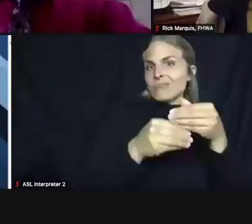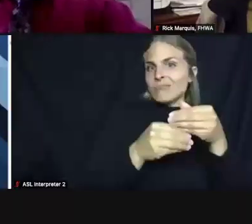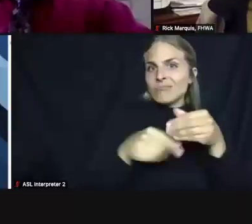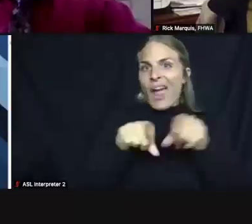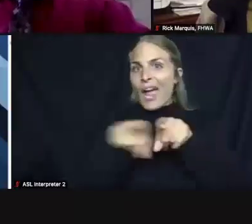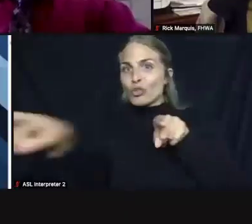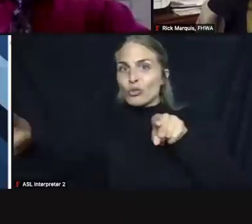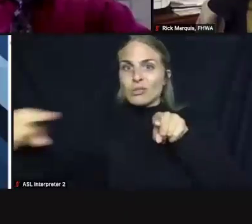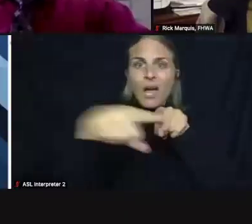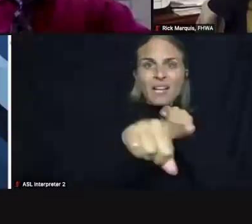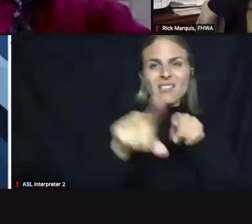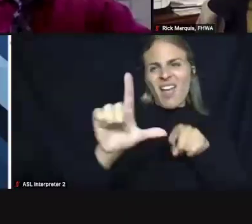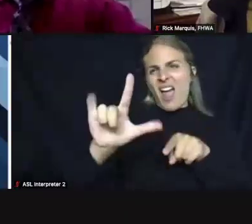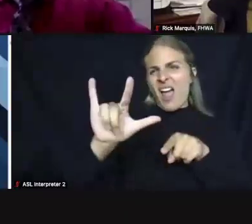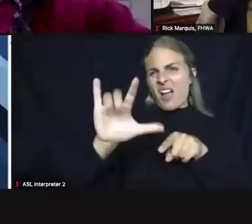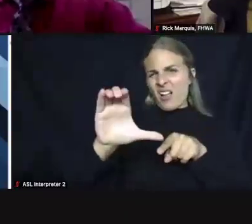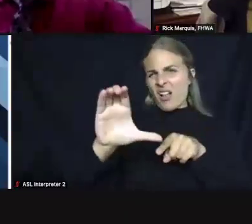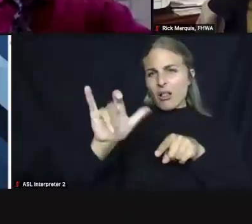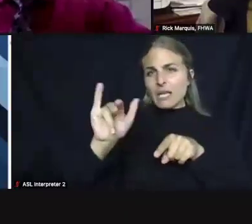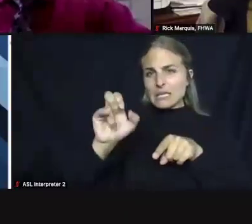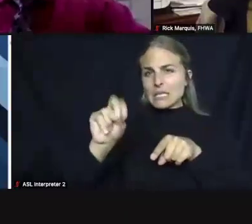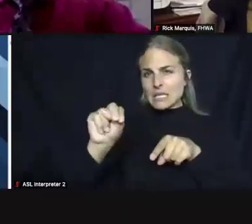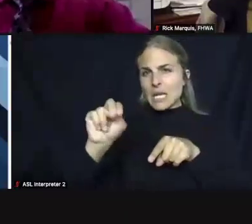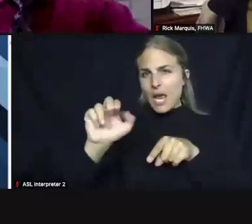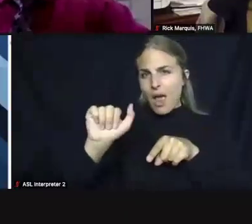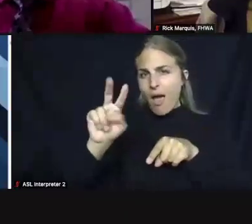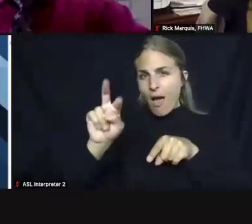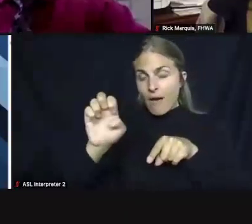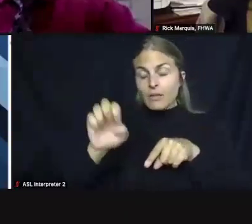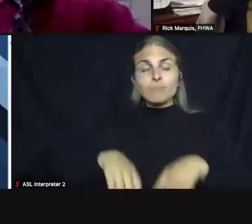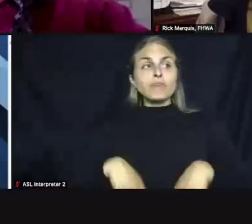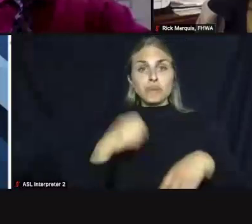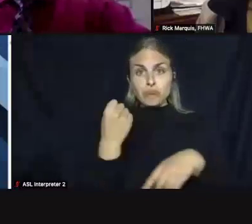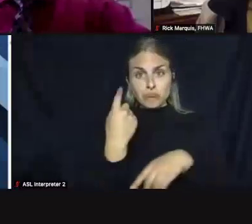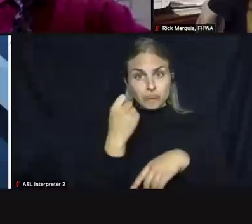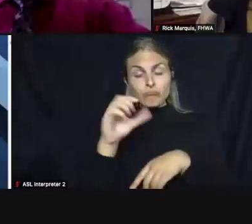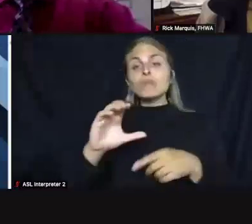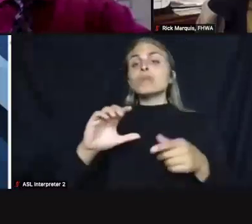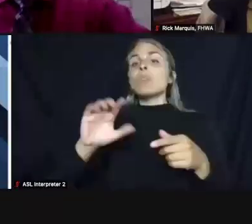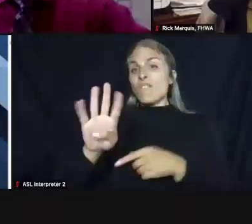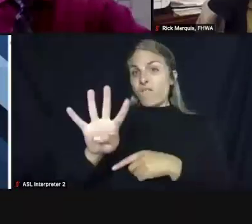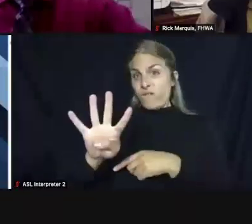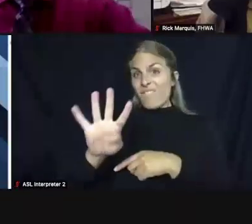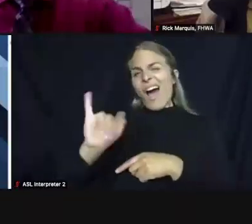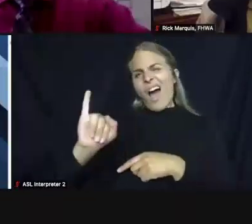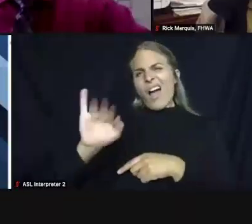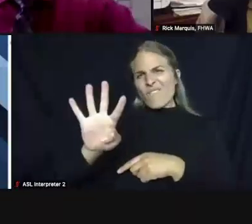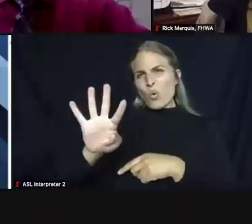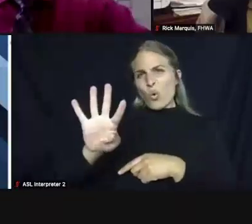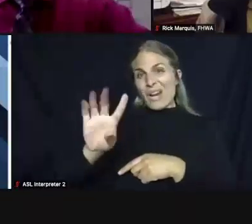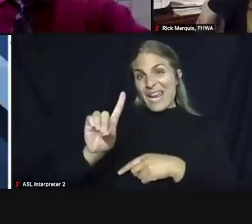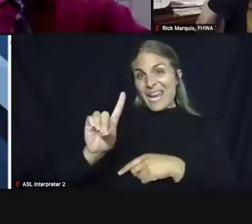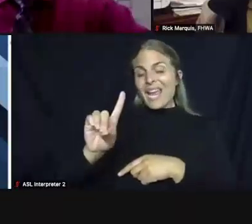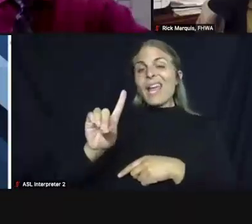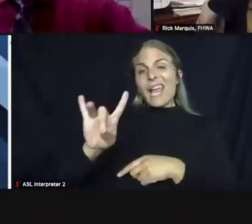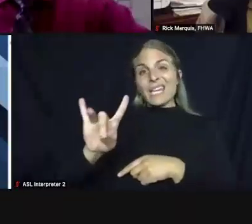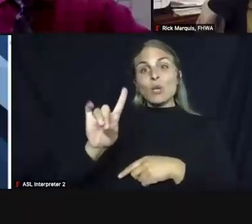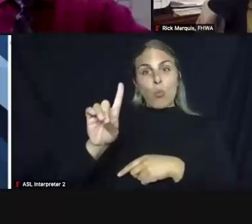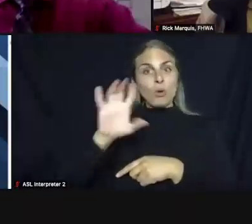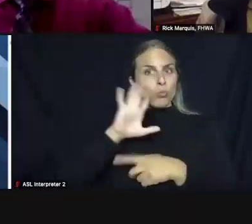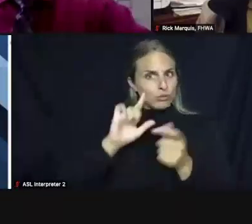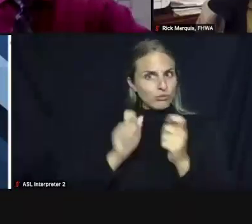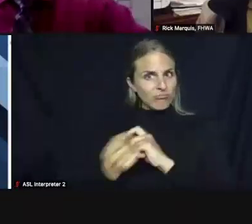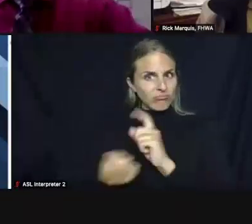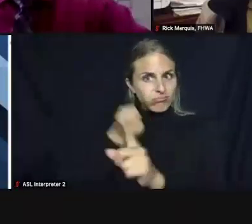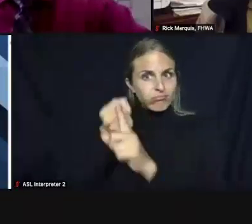la extensión y salida en Guad Avenida, y los cambios al 481 que puede tener un impacto